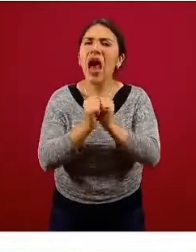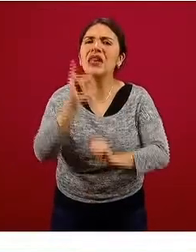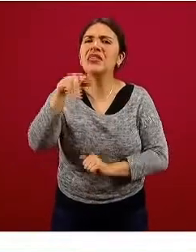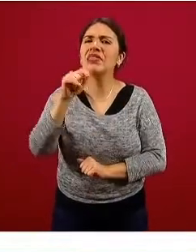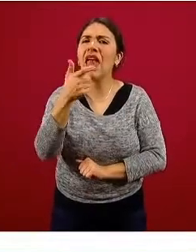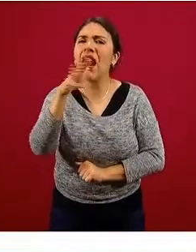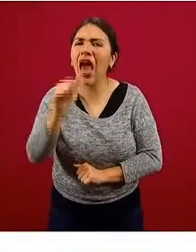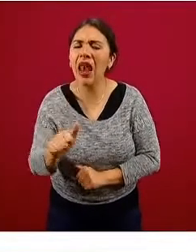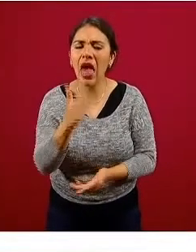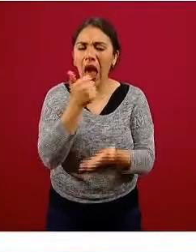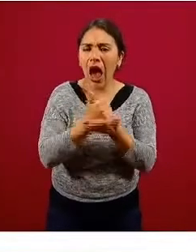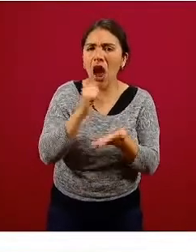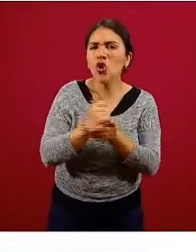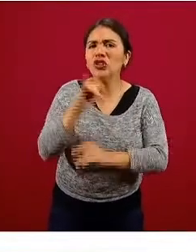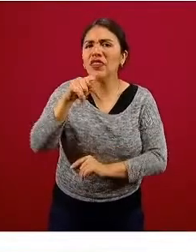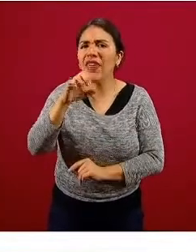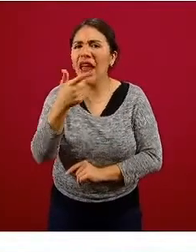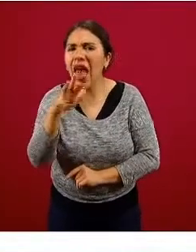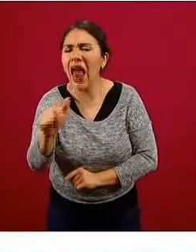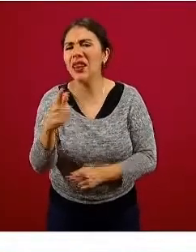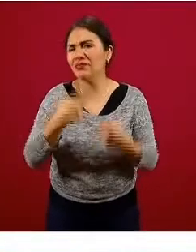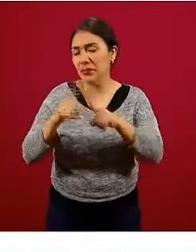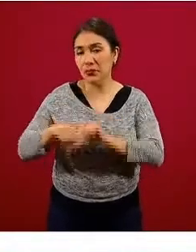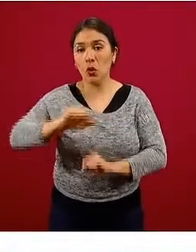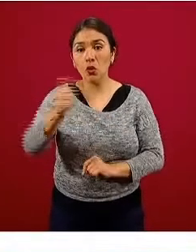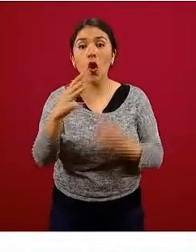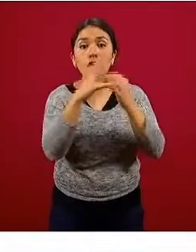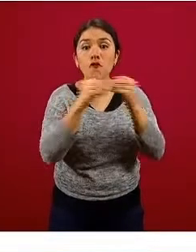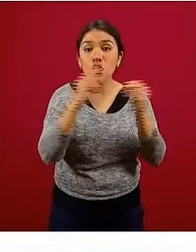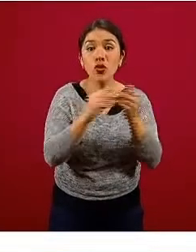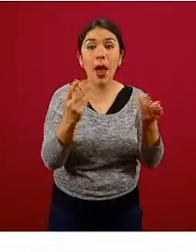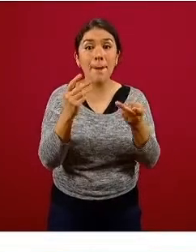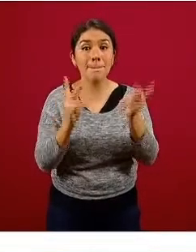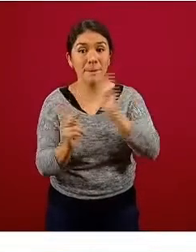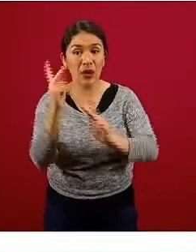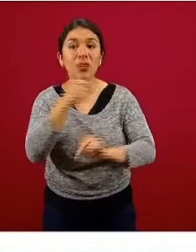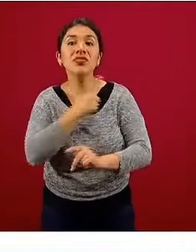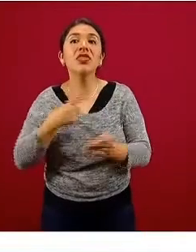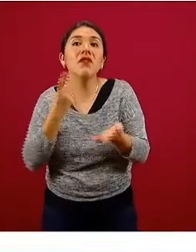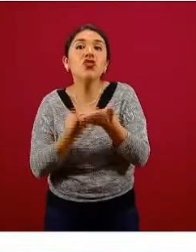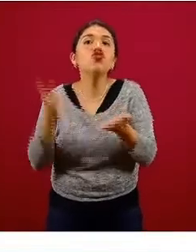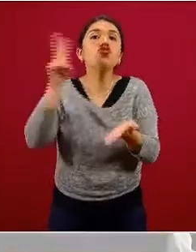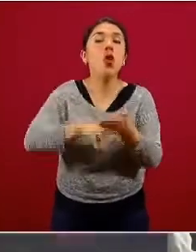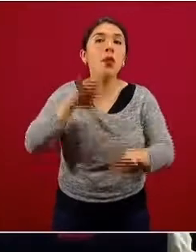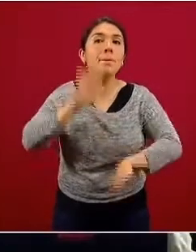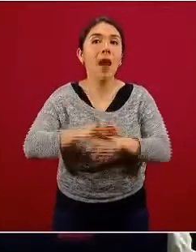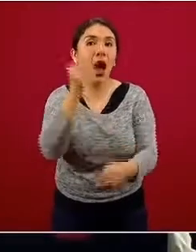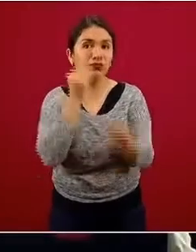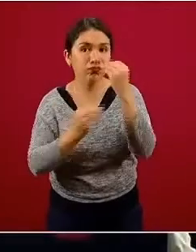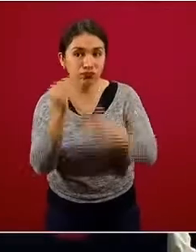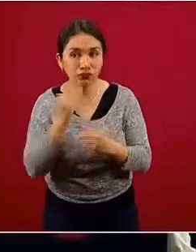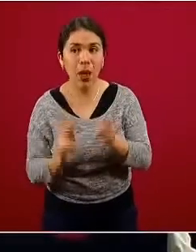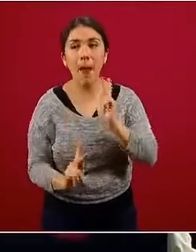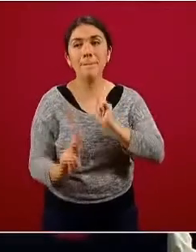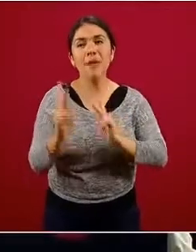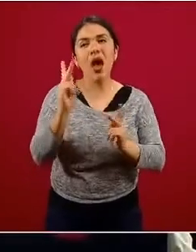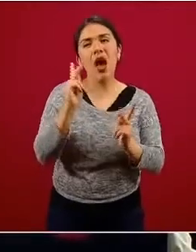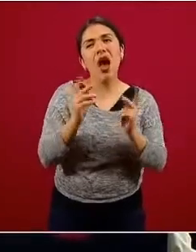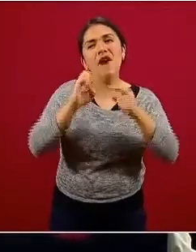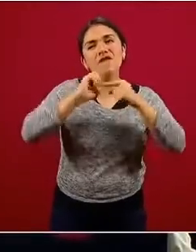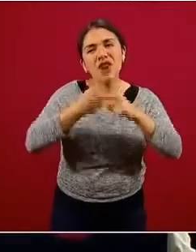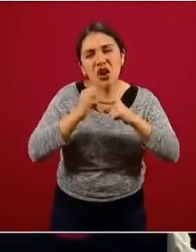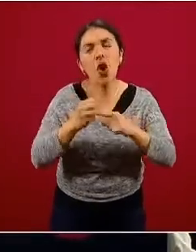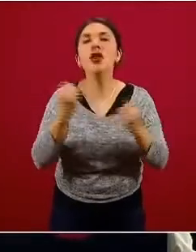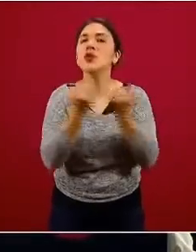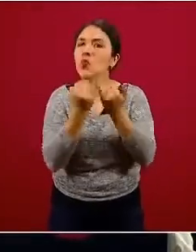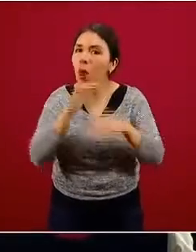arroz integral, pasta integral. Frutas y verduras tenemos que duplicar lo que estamos consumiendo. Leguminosas y